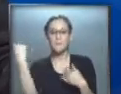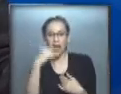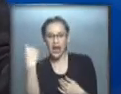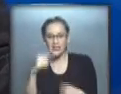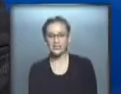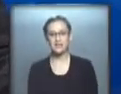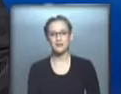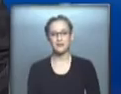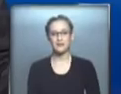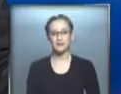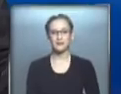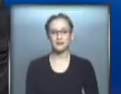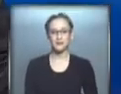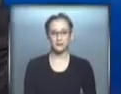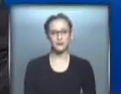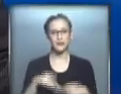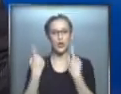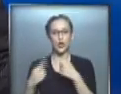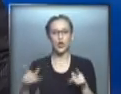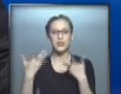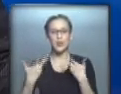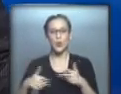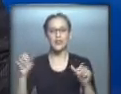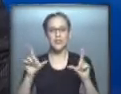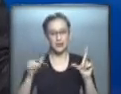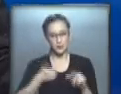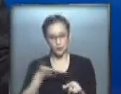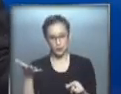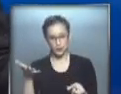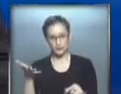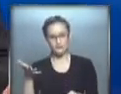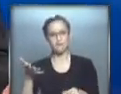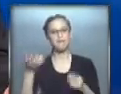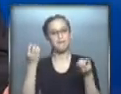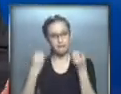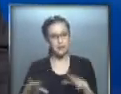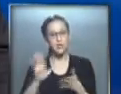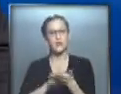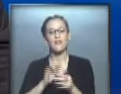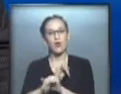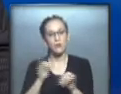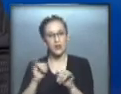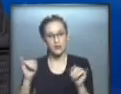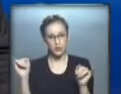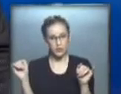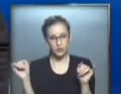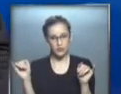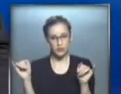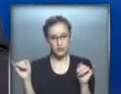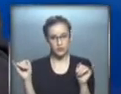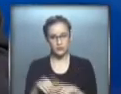perlitas que estamos encontrando en el gran archivo de la televisión pública comenzamos ahora sí con la información con un